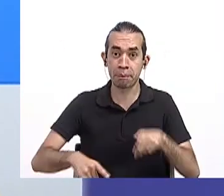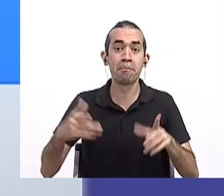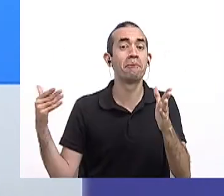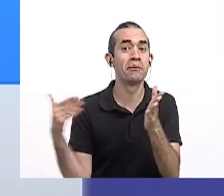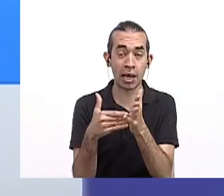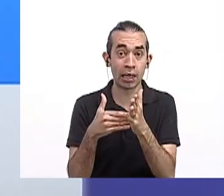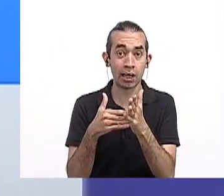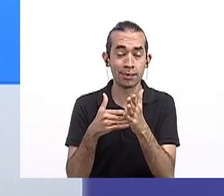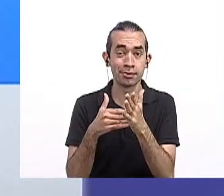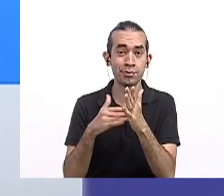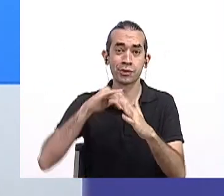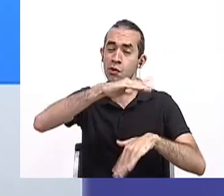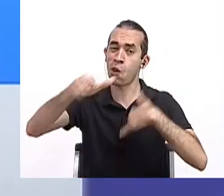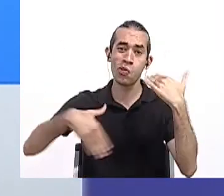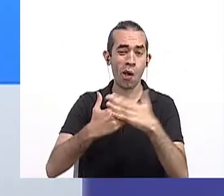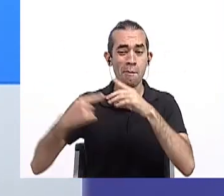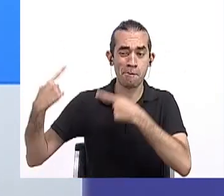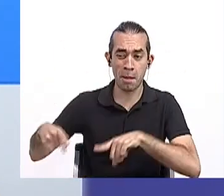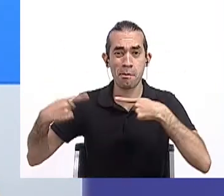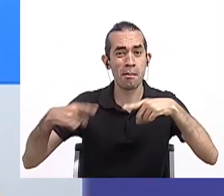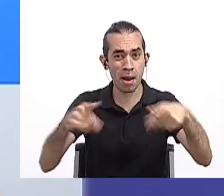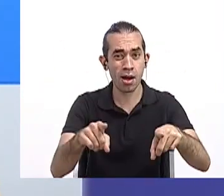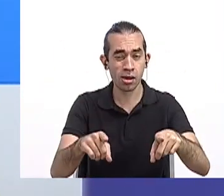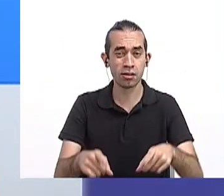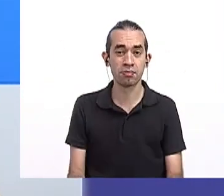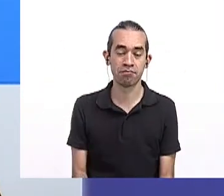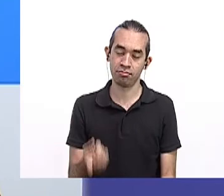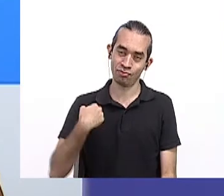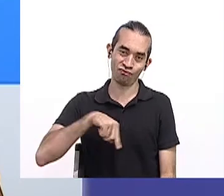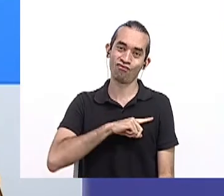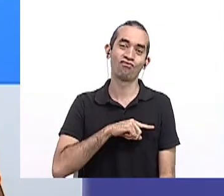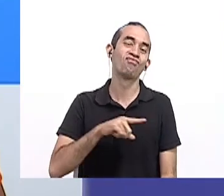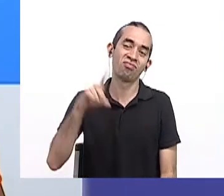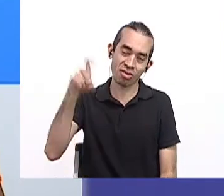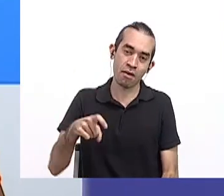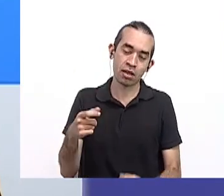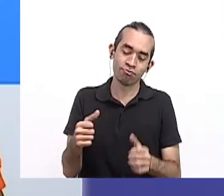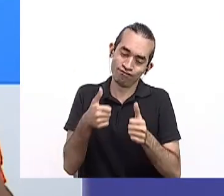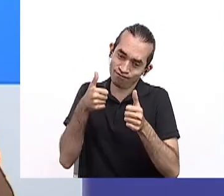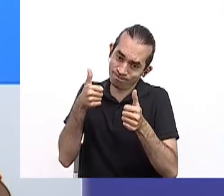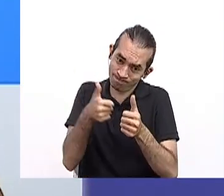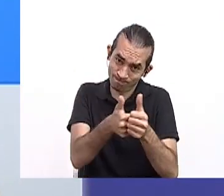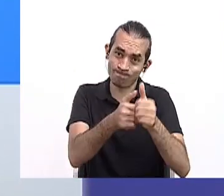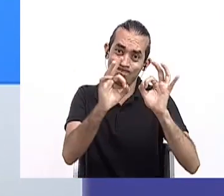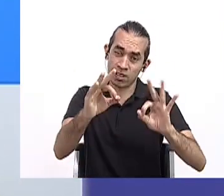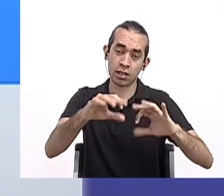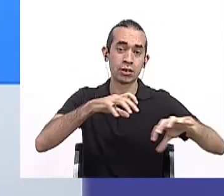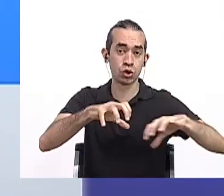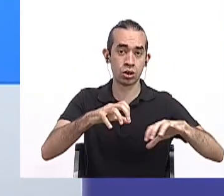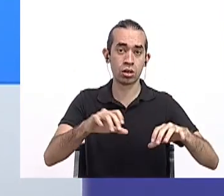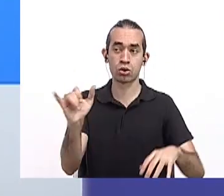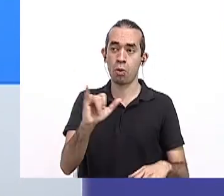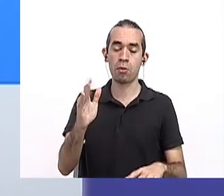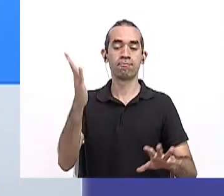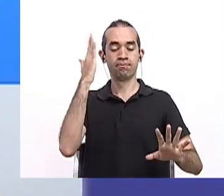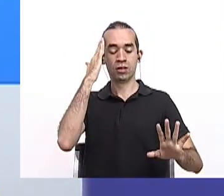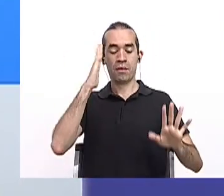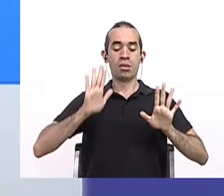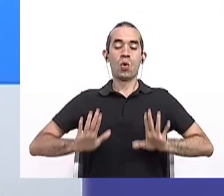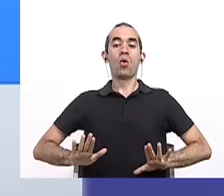de todas nuestras consecuencias tenemos que retomar nuestras acciones hacer un alto en el camino